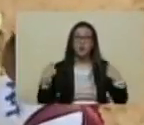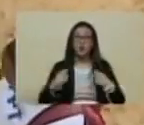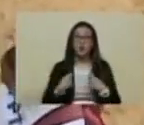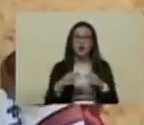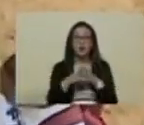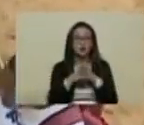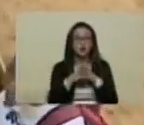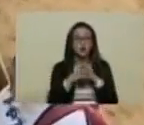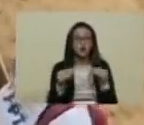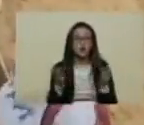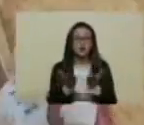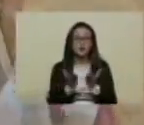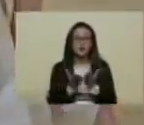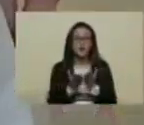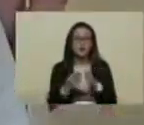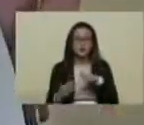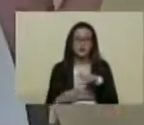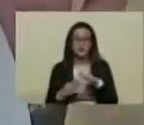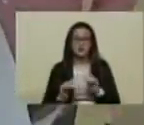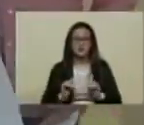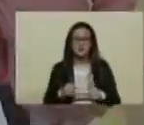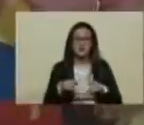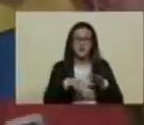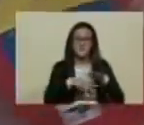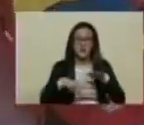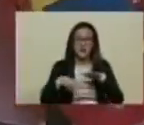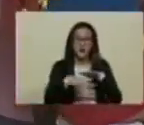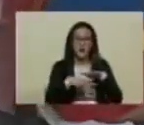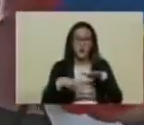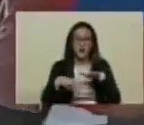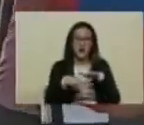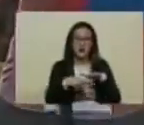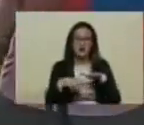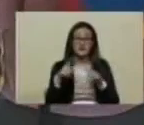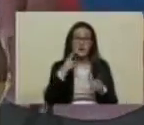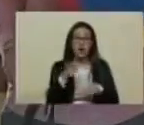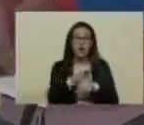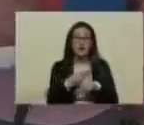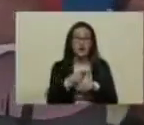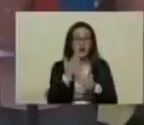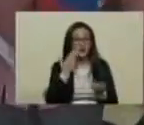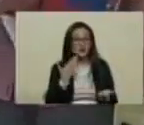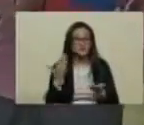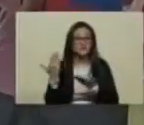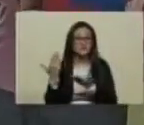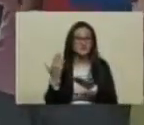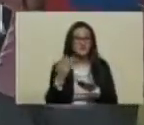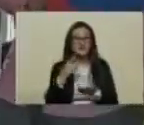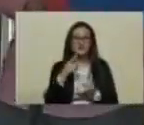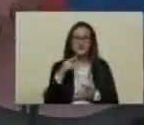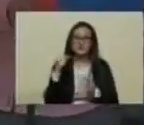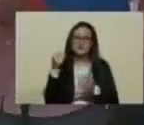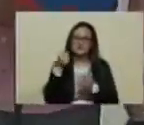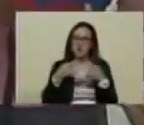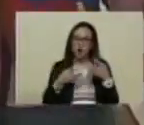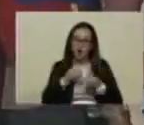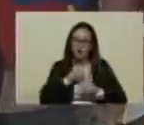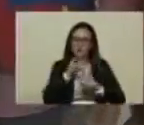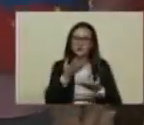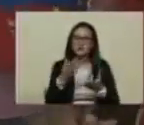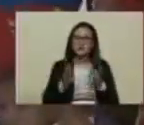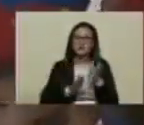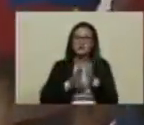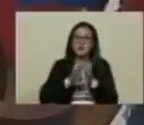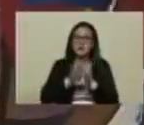los estudiantes de educación inicial. Les paso también al gobernador para que nos hable un poco de lo que ha sido todo el avance